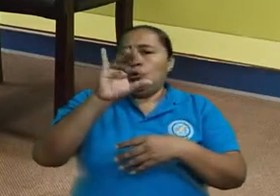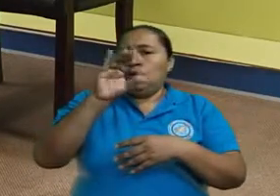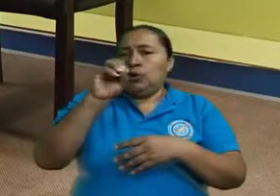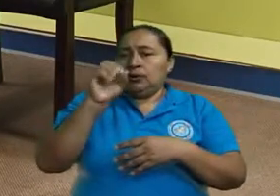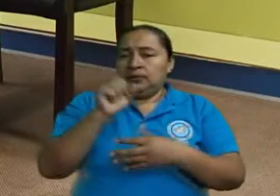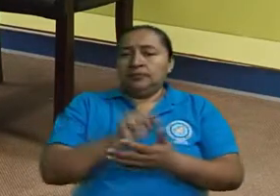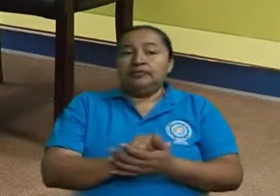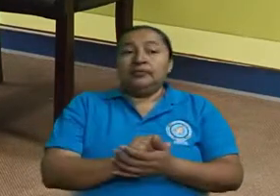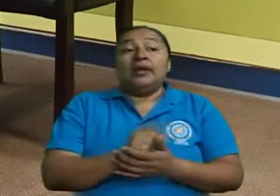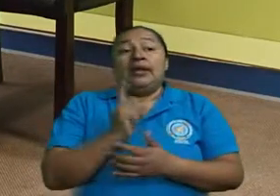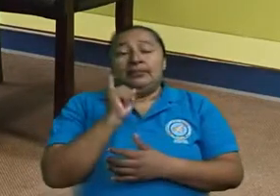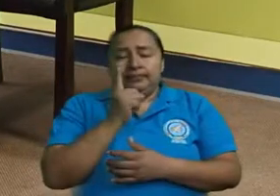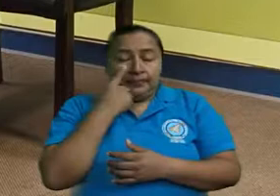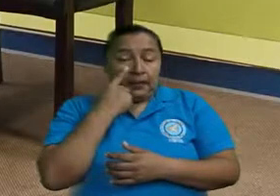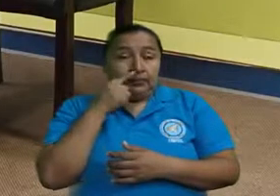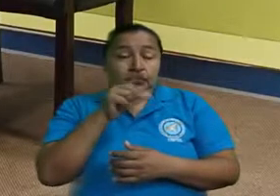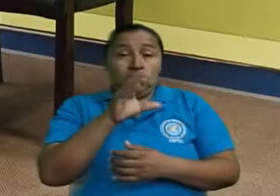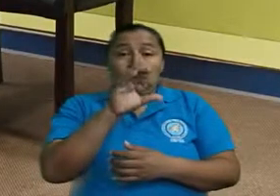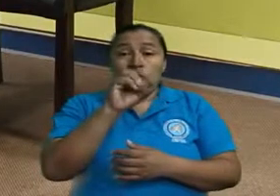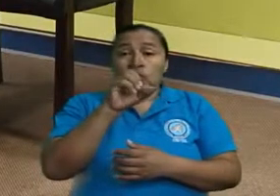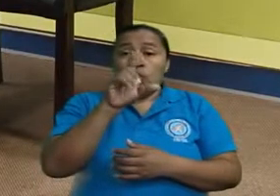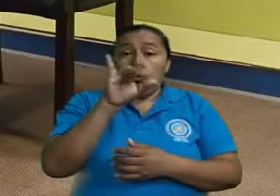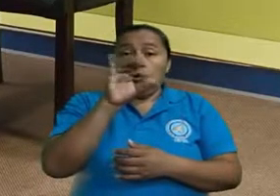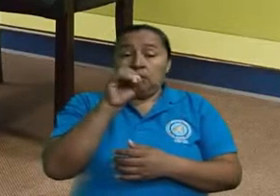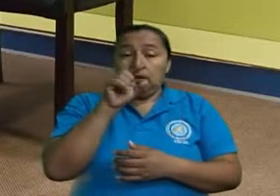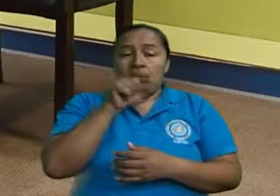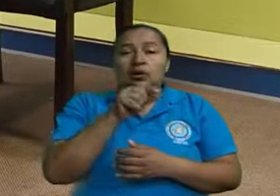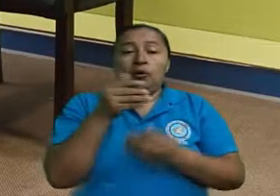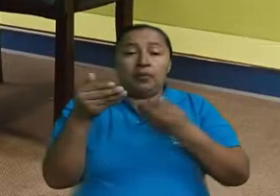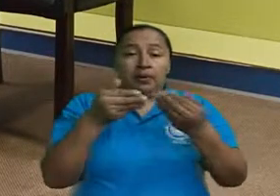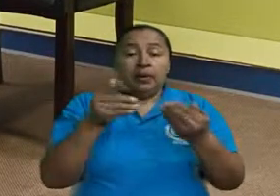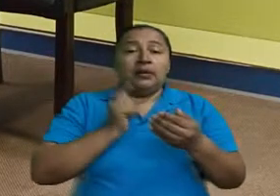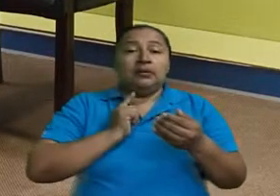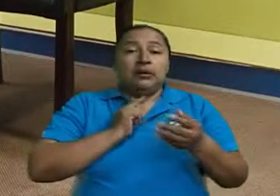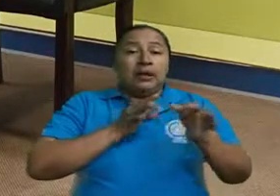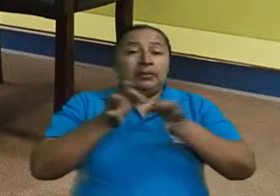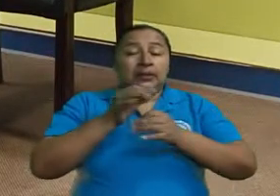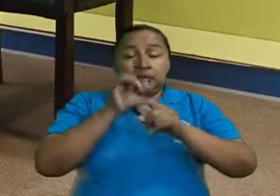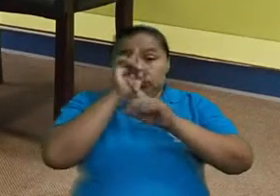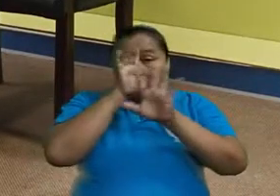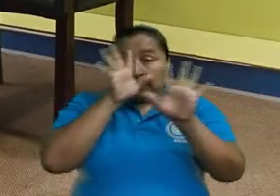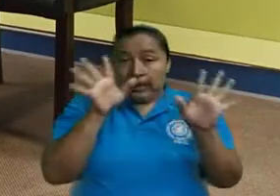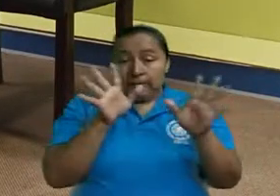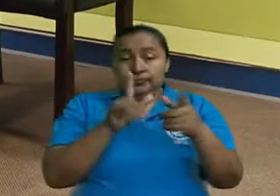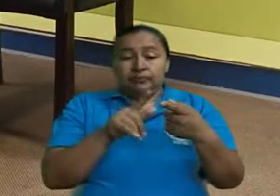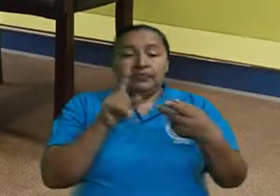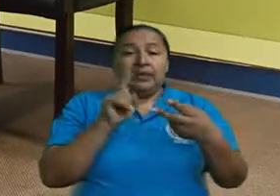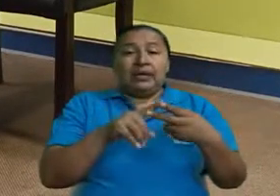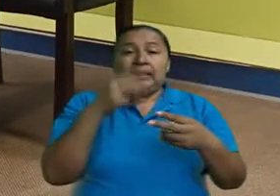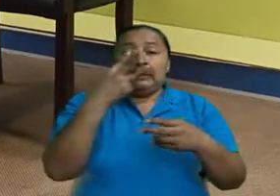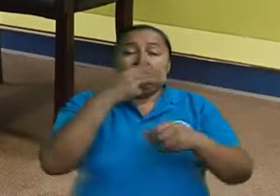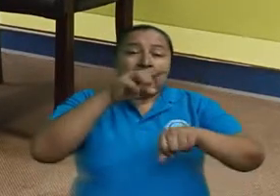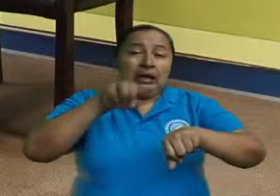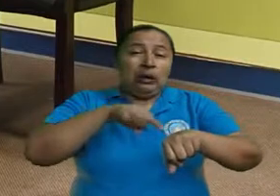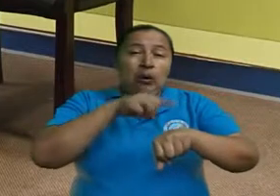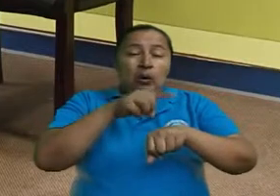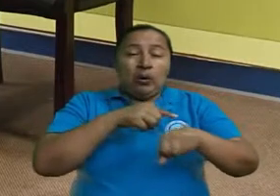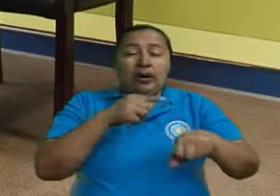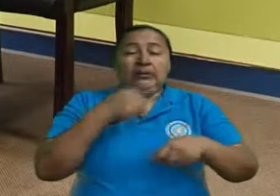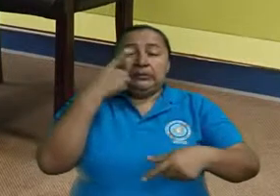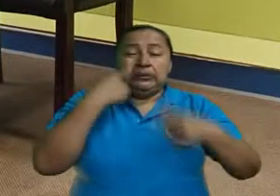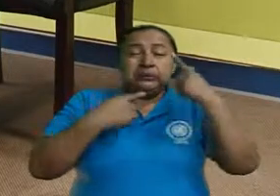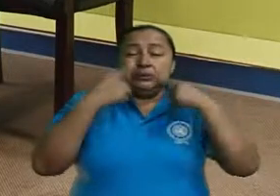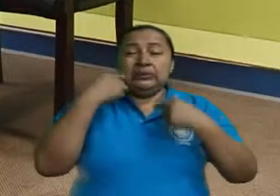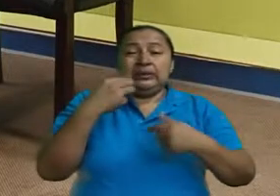cólico, los cólicos en lactantes, hay una definición bien clara. Son 3 horas de llanto, 3 días a la